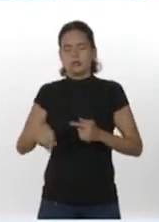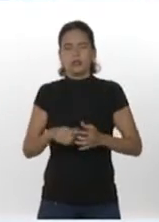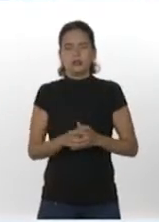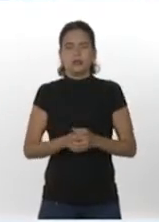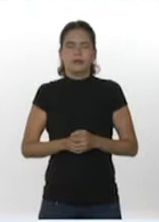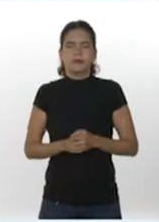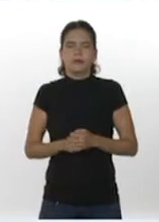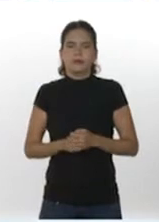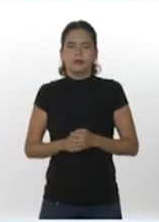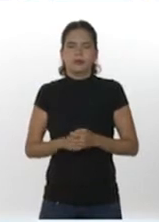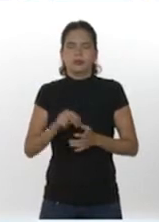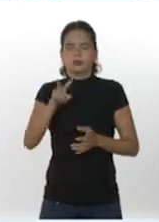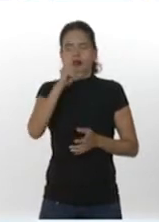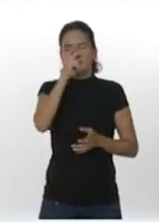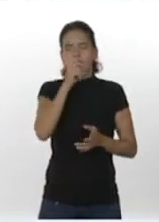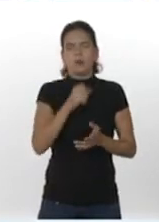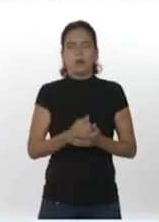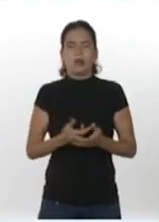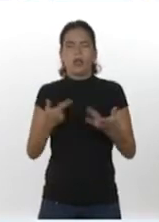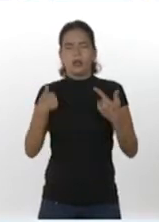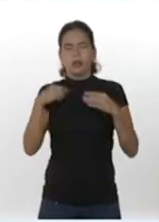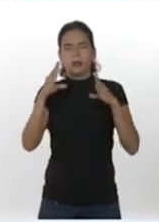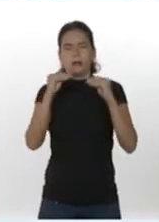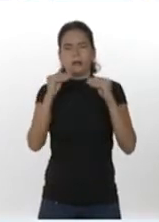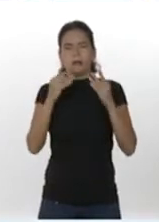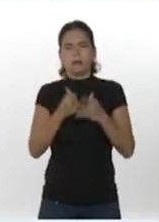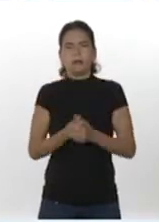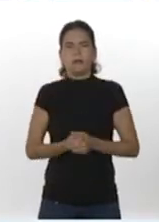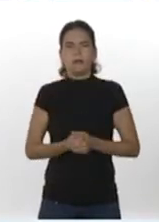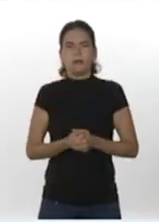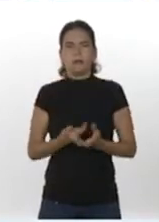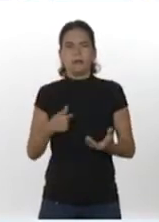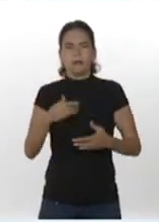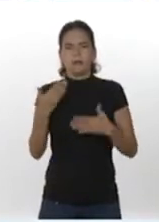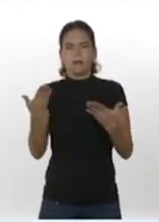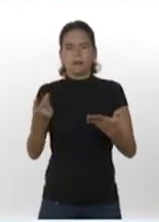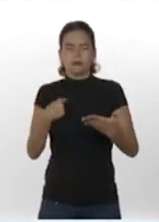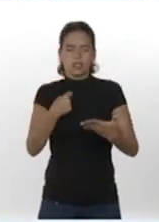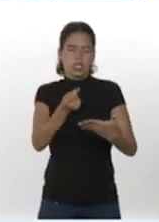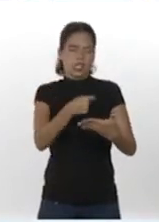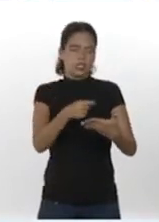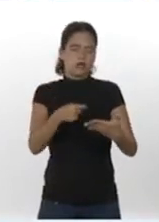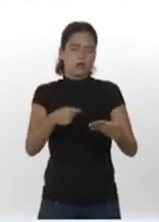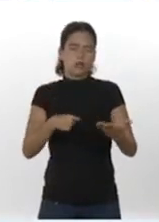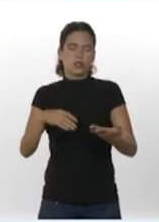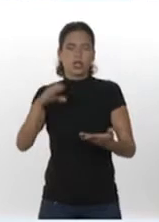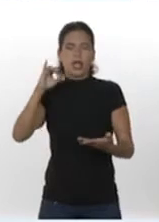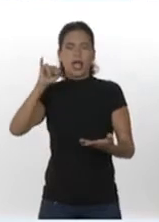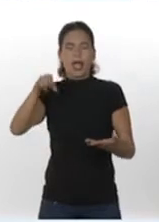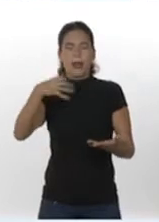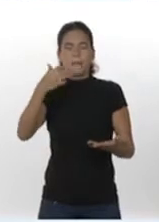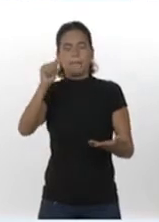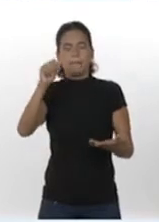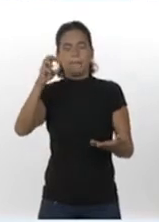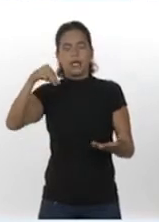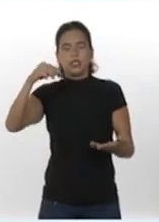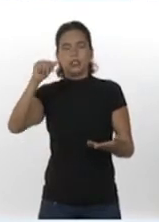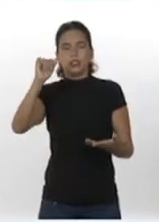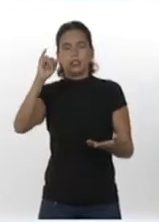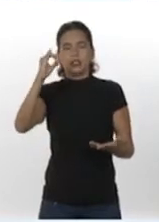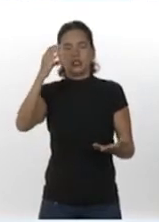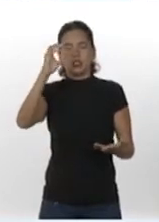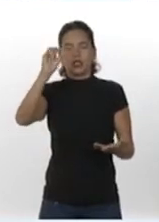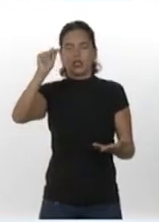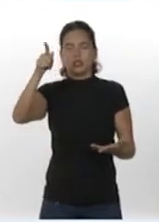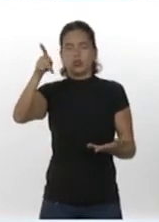¿Sí? En segundo año vamos a estar trabajando con lo que es la Carta de Jamaica. Fíjense, este es uno de los grandes,